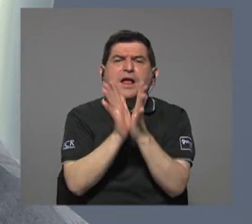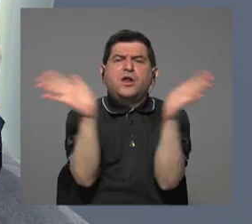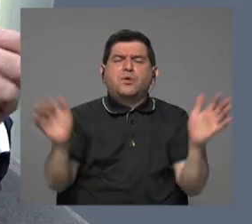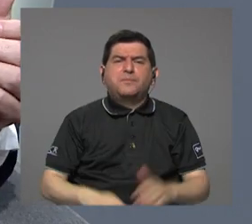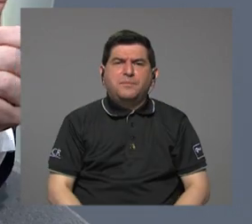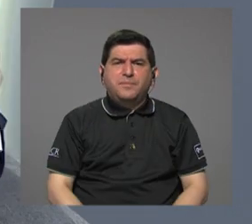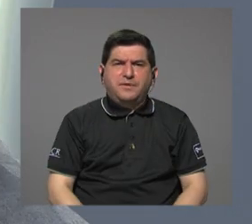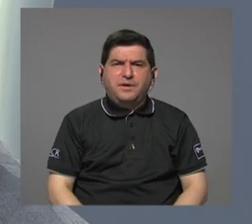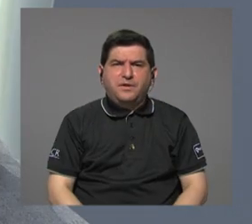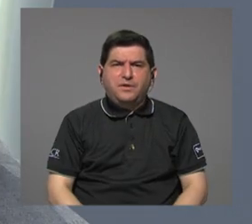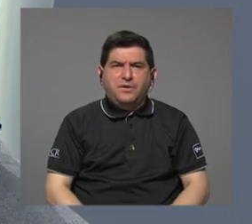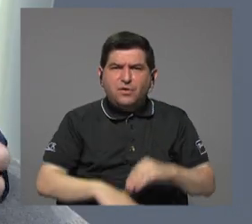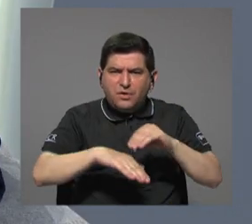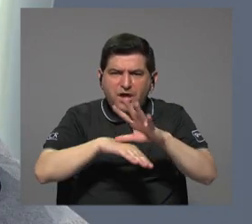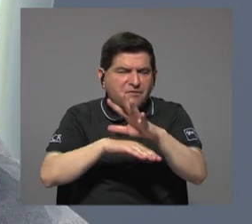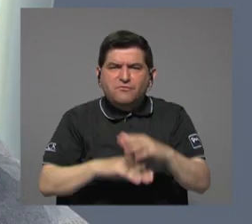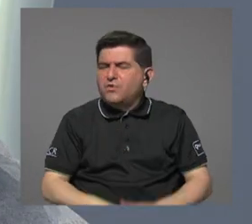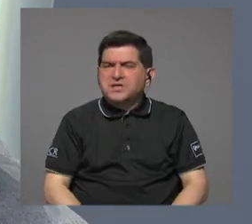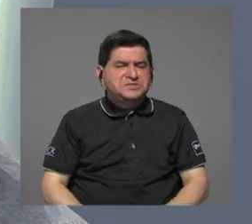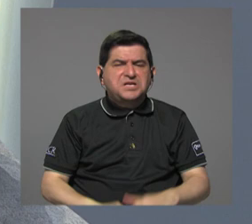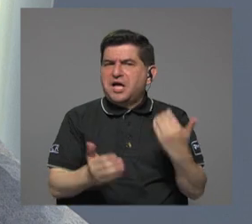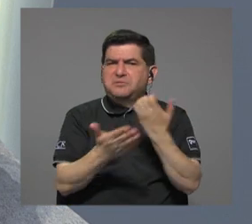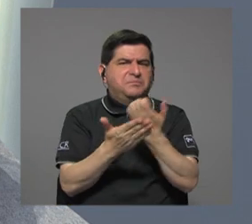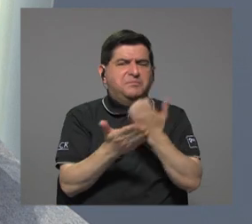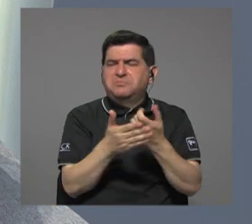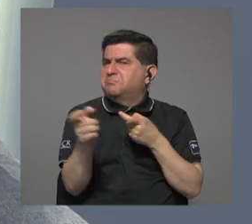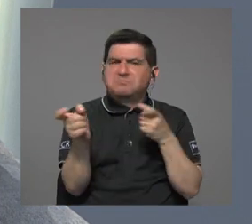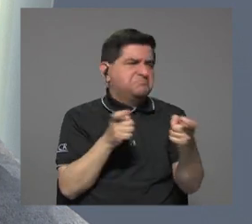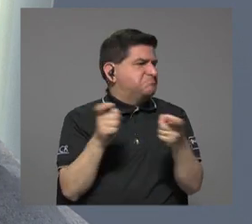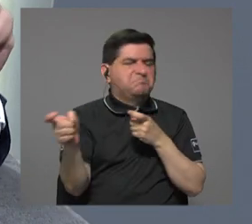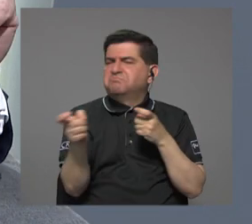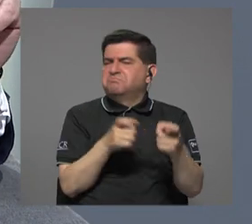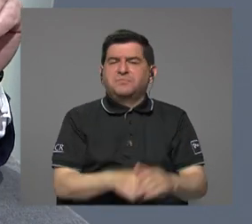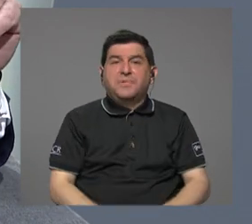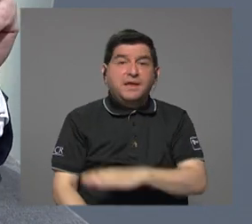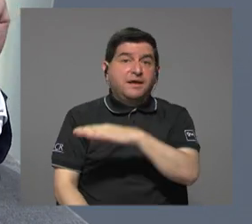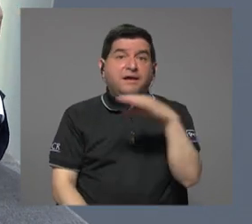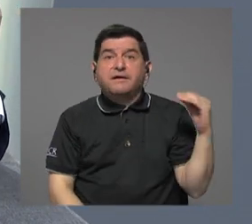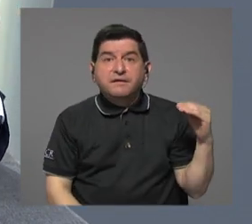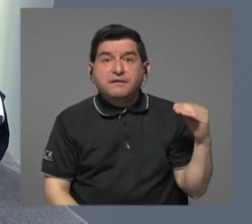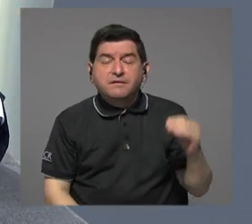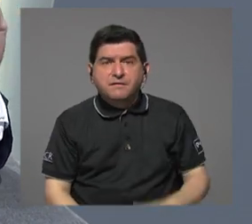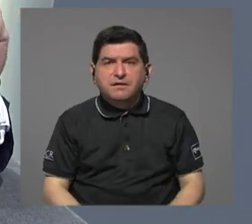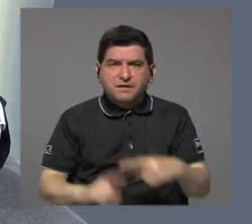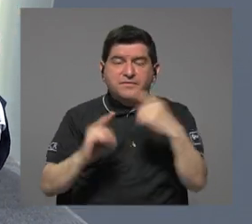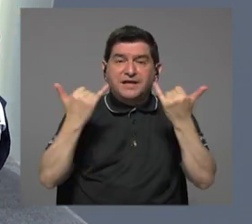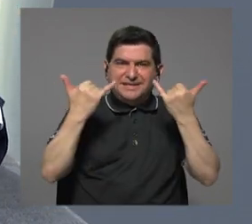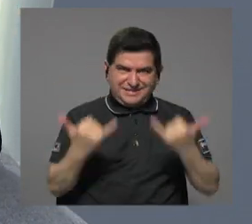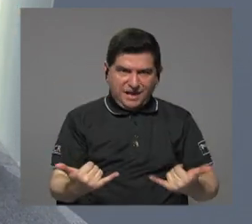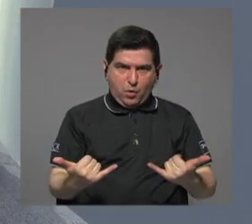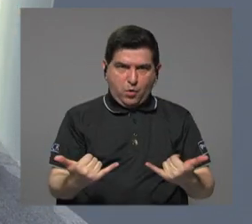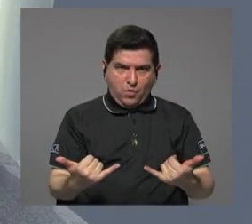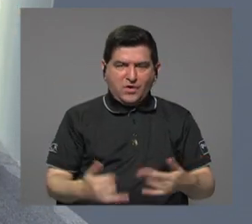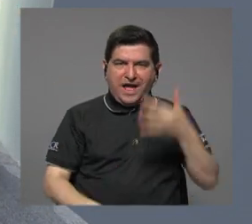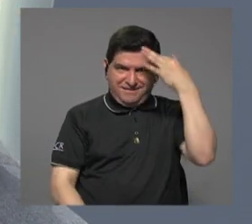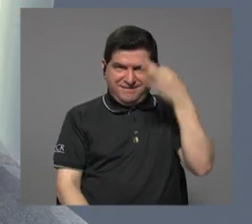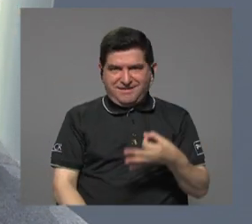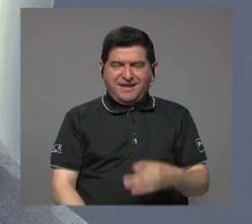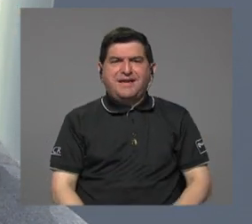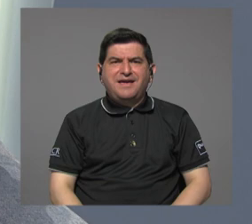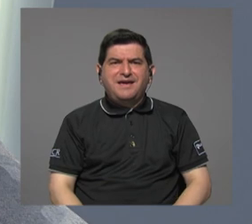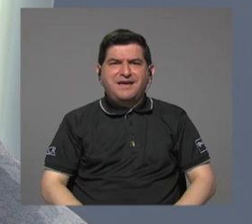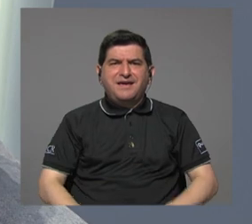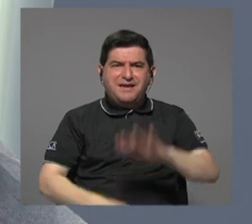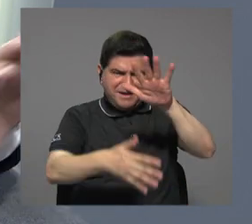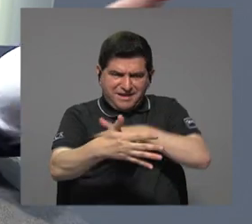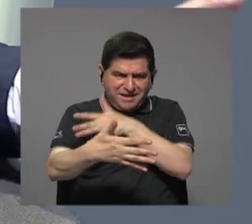un alcance ni económico ni administrativo y que a partir de ahora creemos que en la agenda legislativa